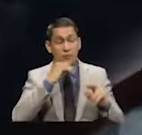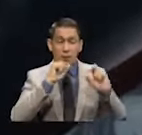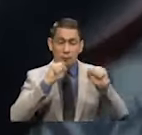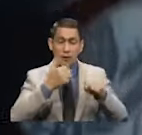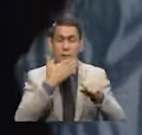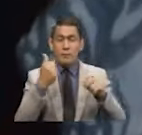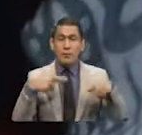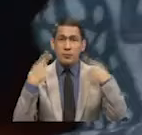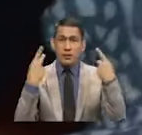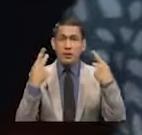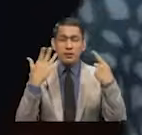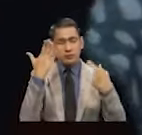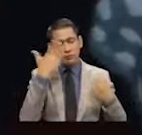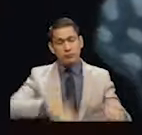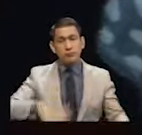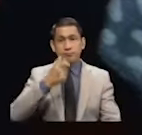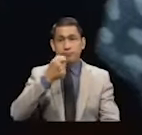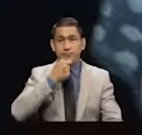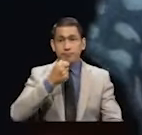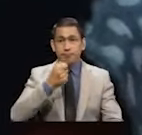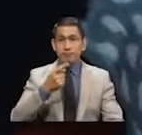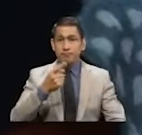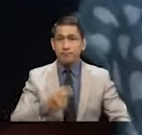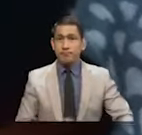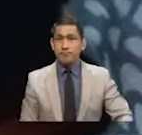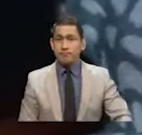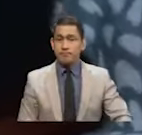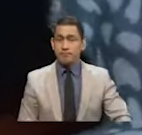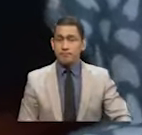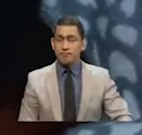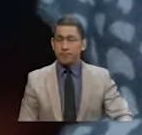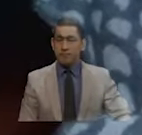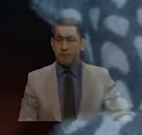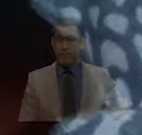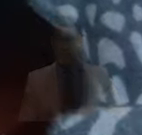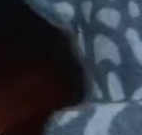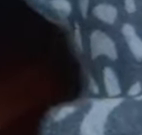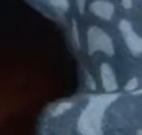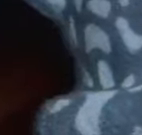terapias. Ailis Morán, TC Televisión.